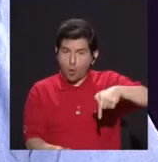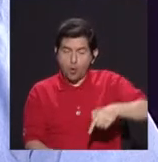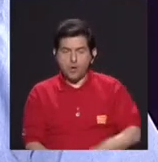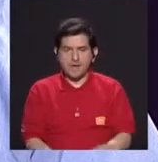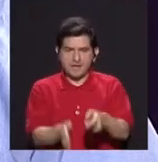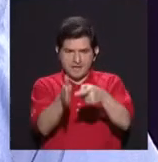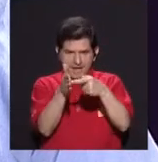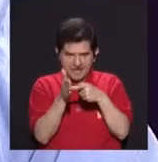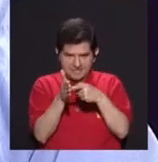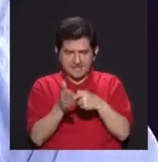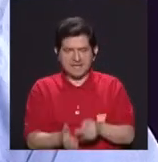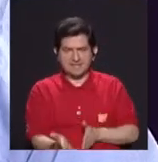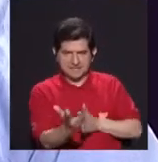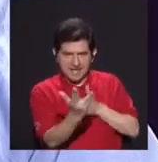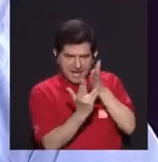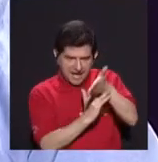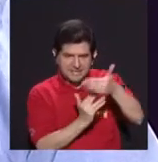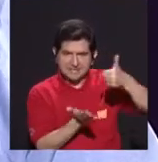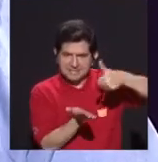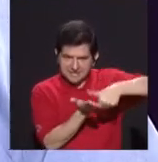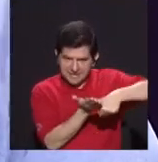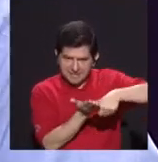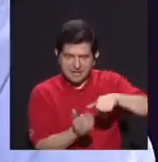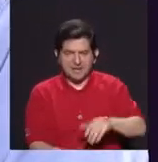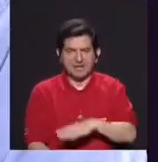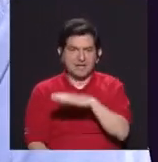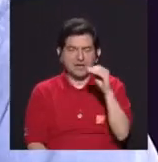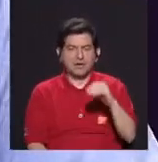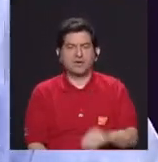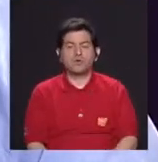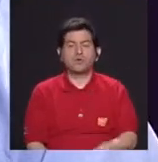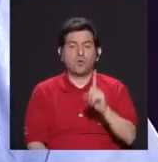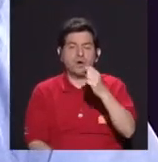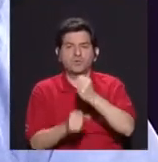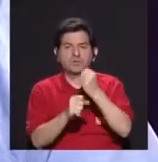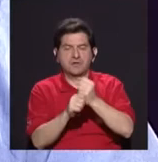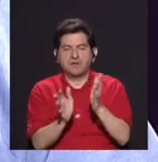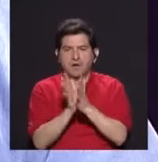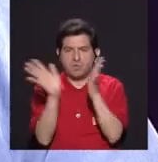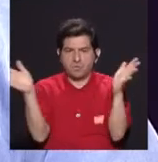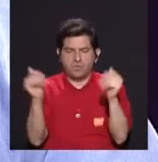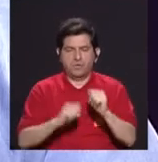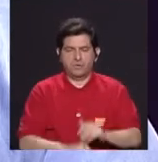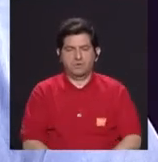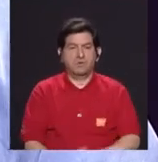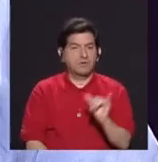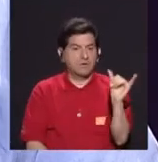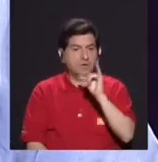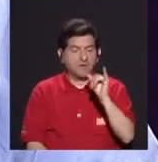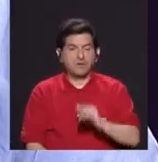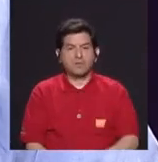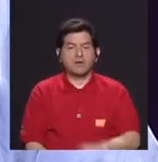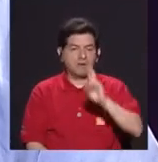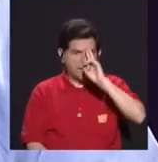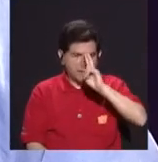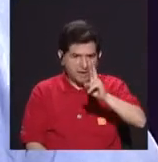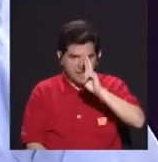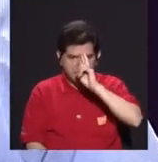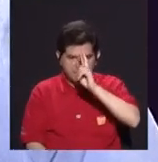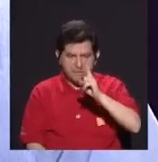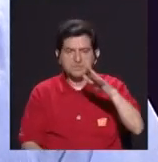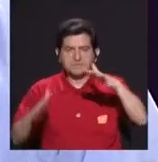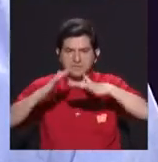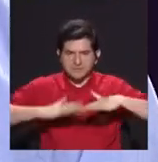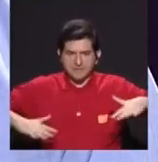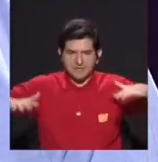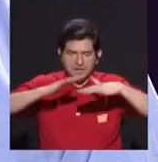demandas no solamente es acceder a votar a acceder a un puesto público acceder a un empleo sino también a que se reconozca desde un ámbito